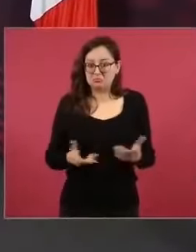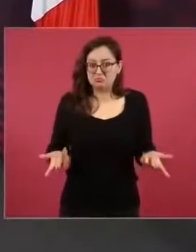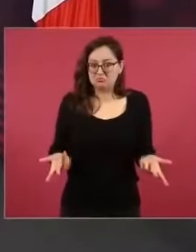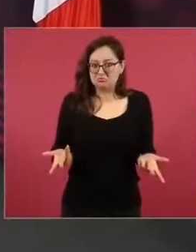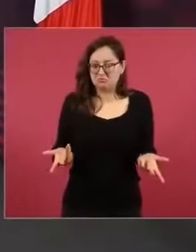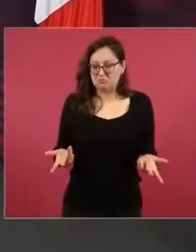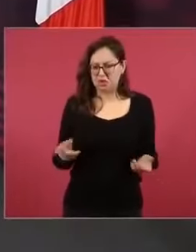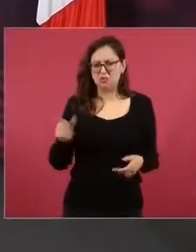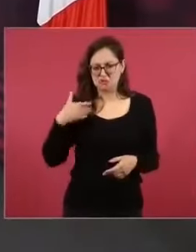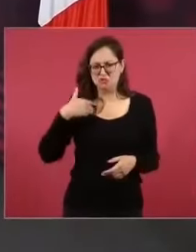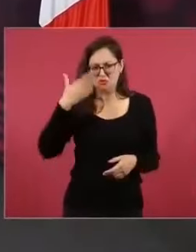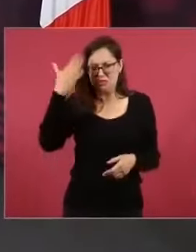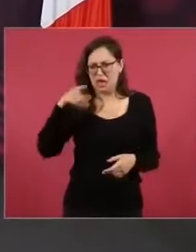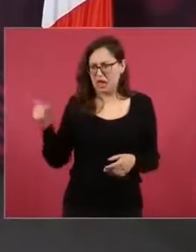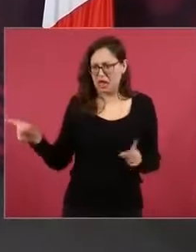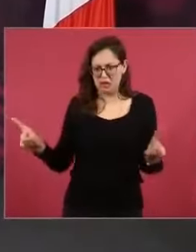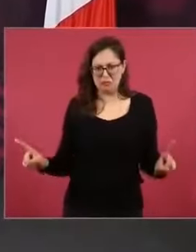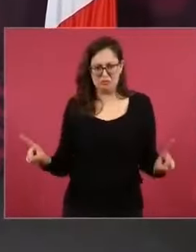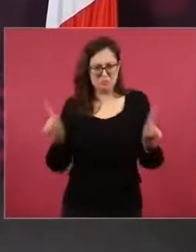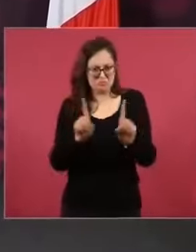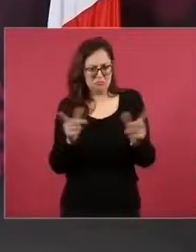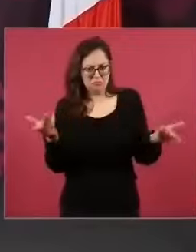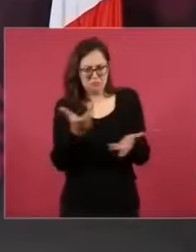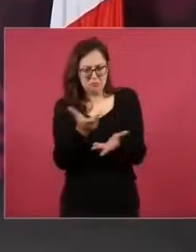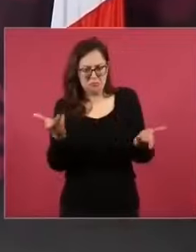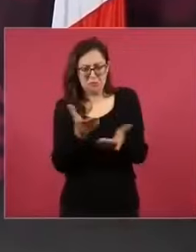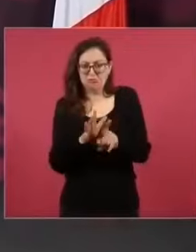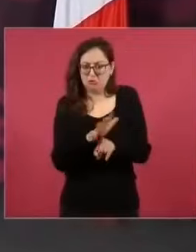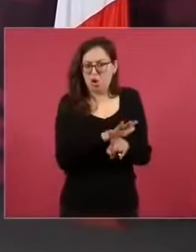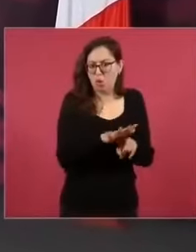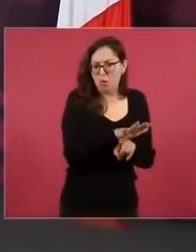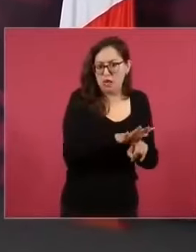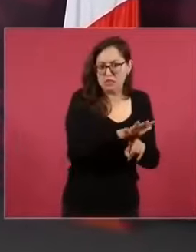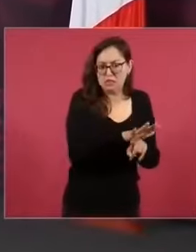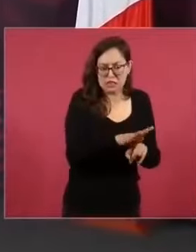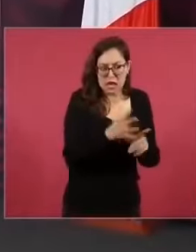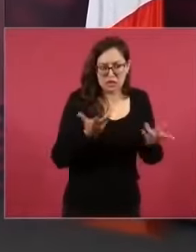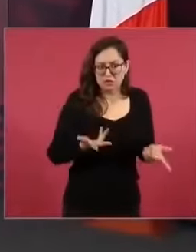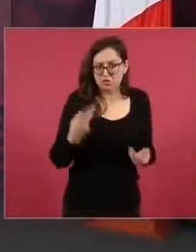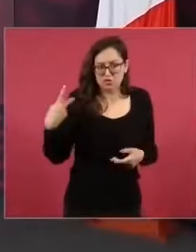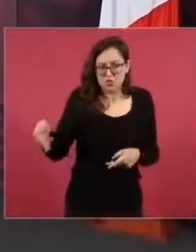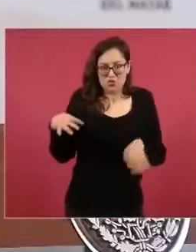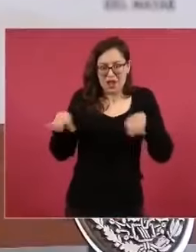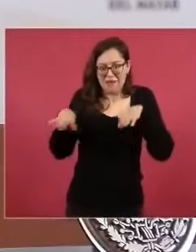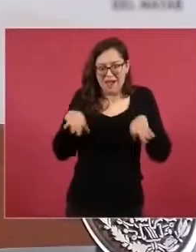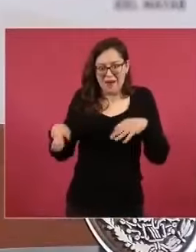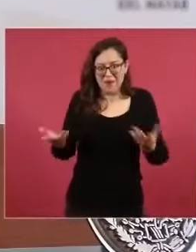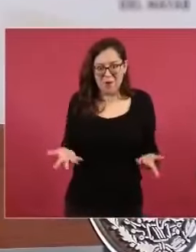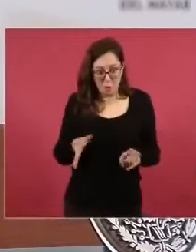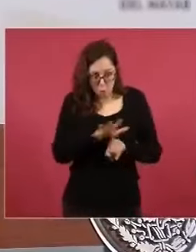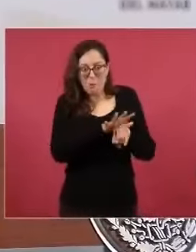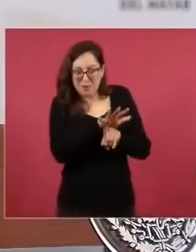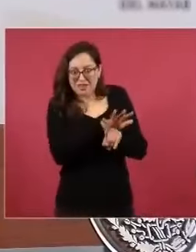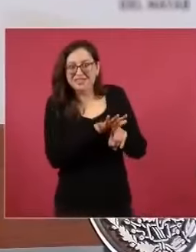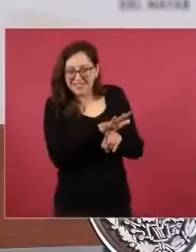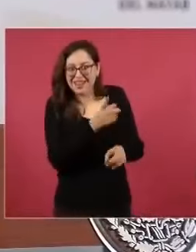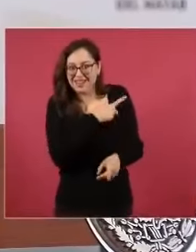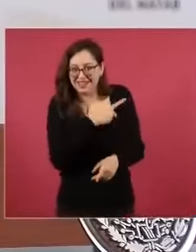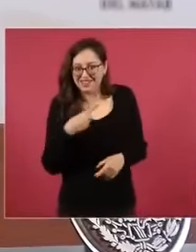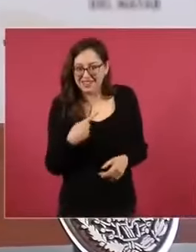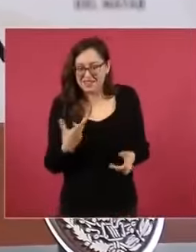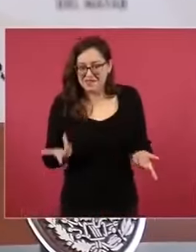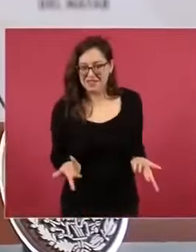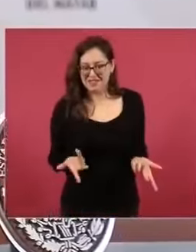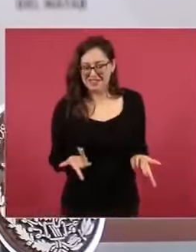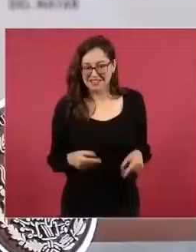principios O sea que si se requiere ser eficaz para conseguir los votos pues Le bajamos tantito a los principios no